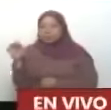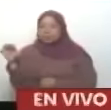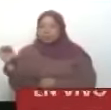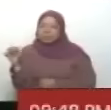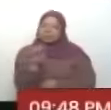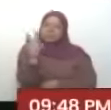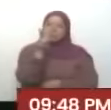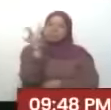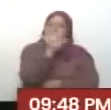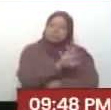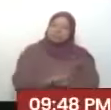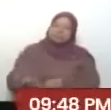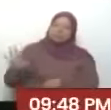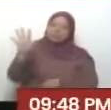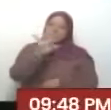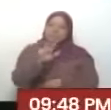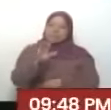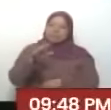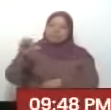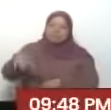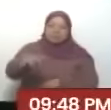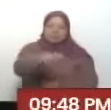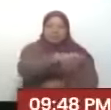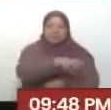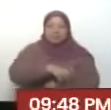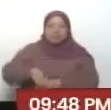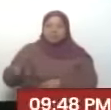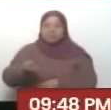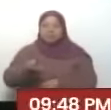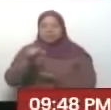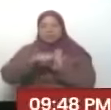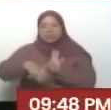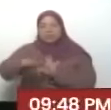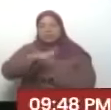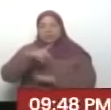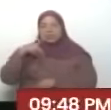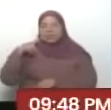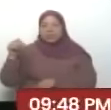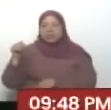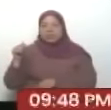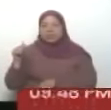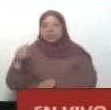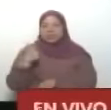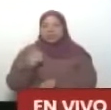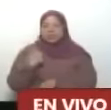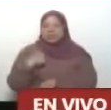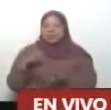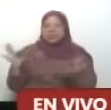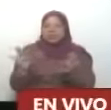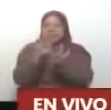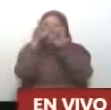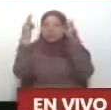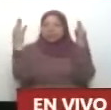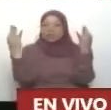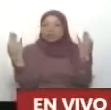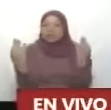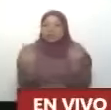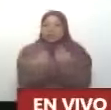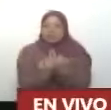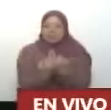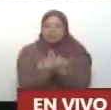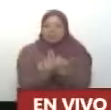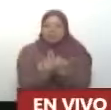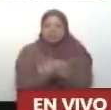oeste, en cada rincón de mi amada y bella Venezuela, donde voy, no me dicen Winston, me dicen...